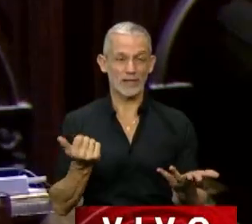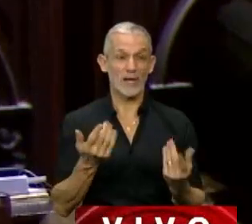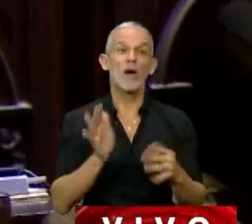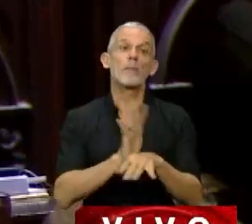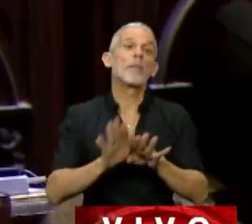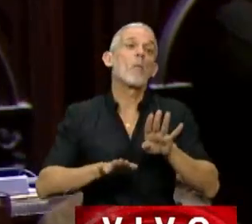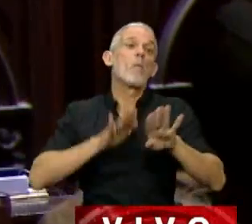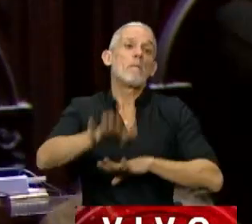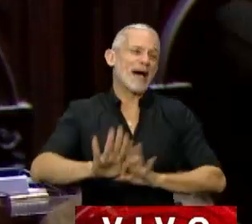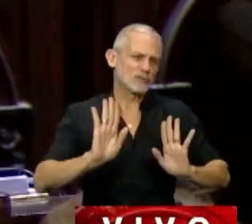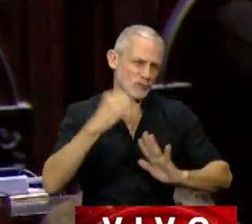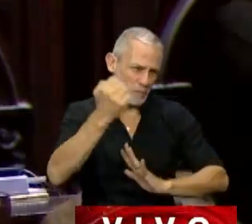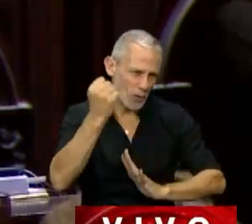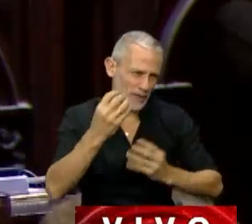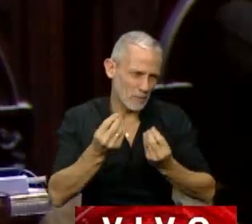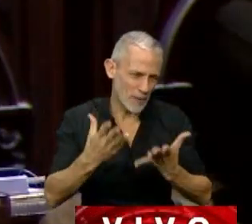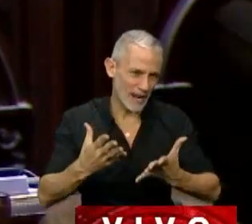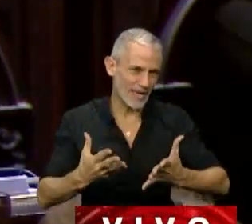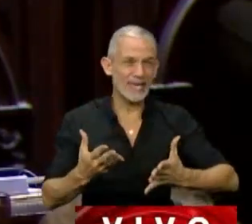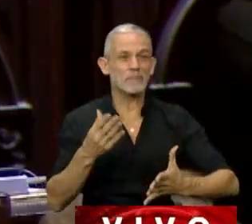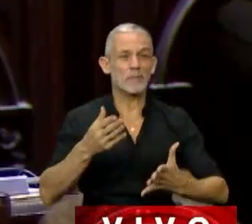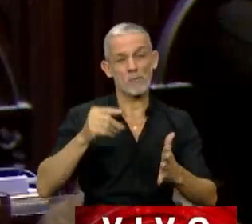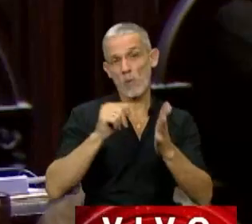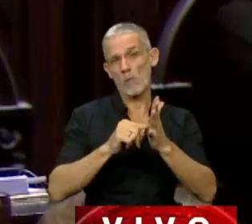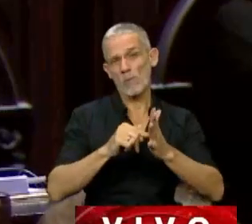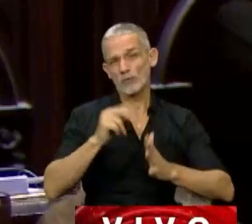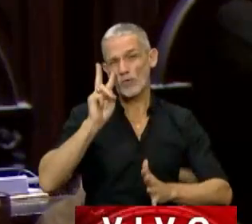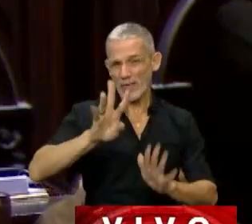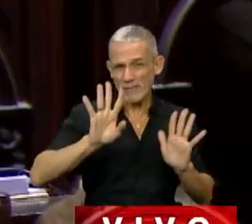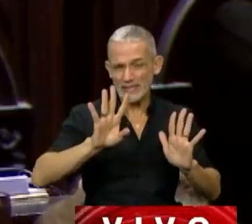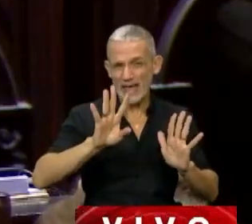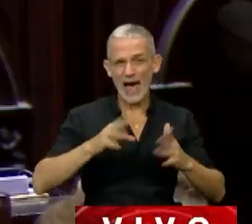paso muy importante también desde un punto de vista